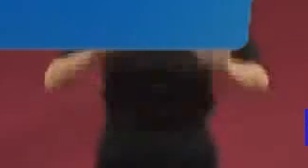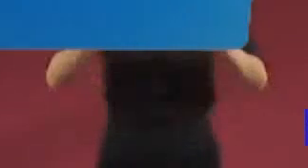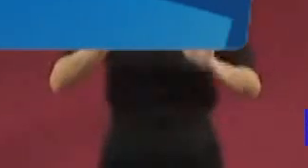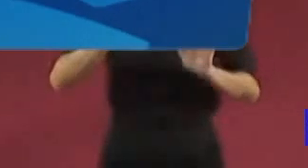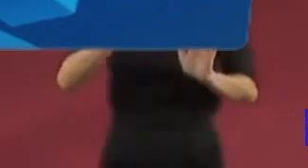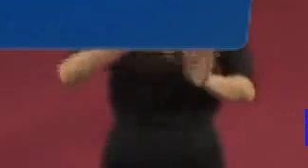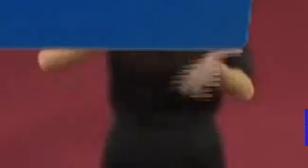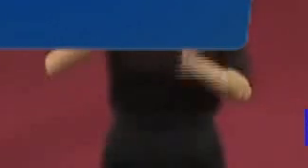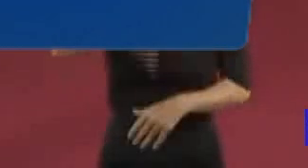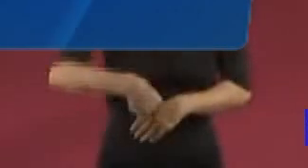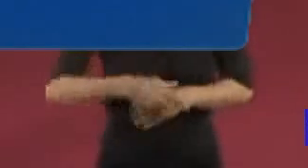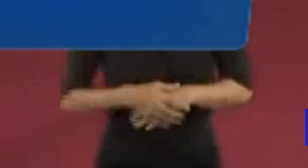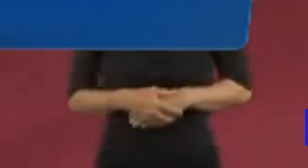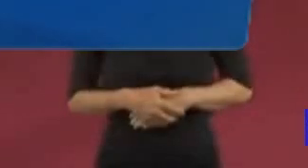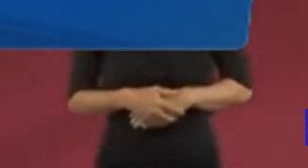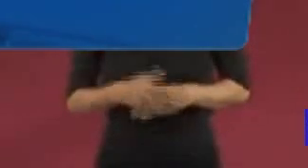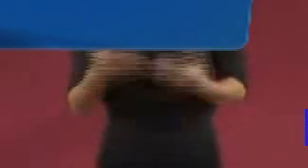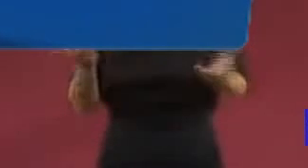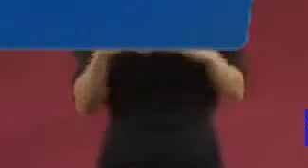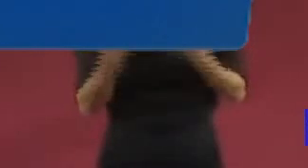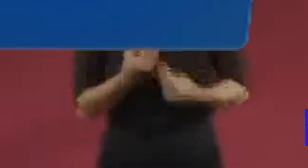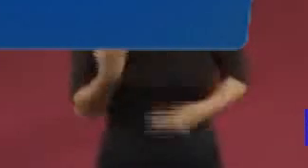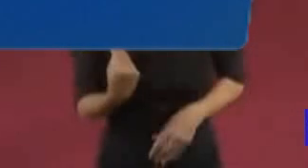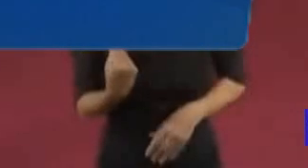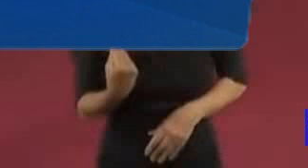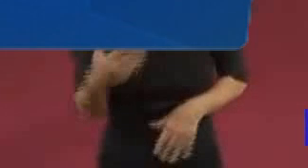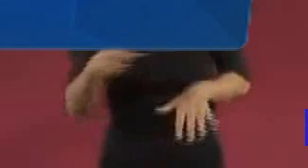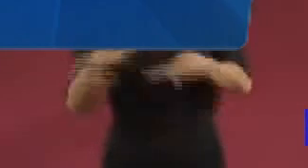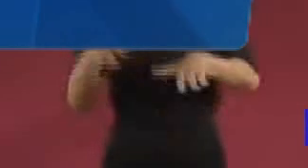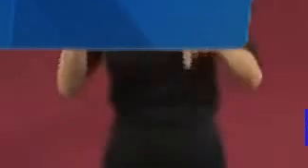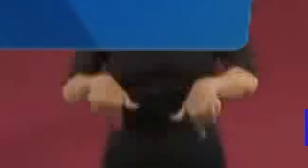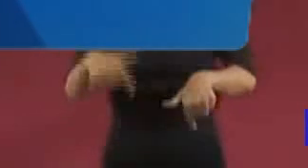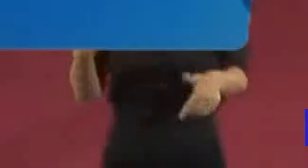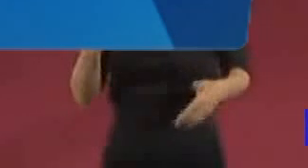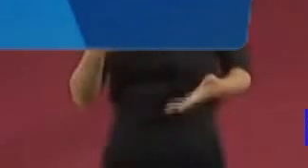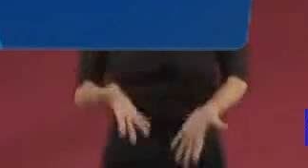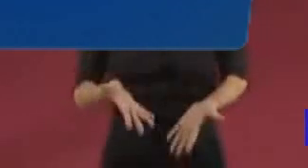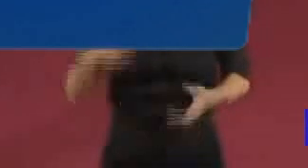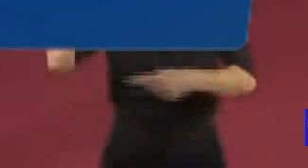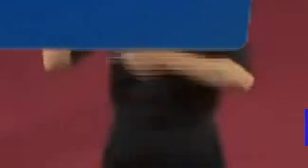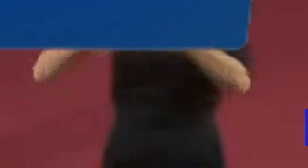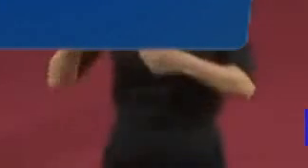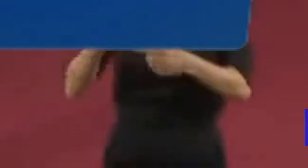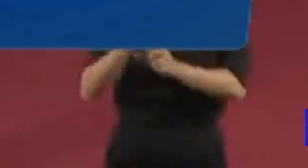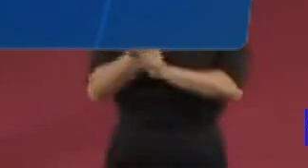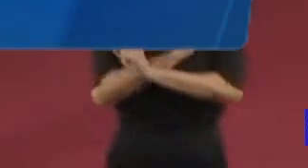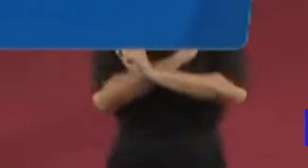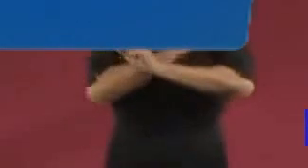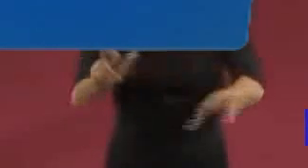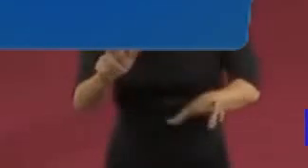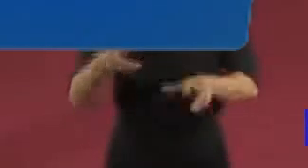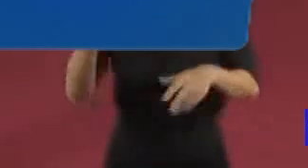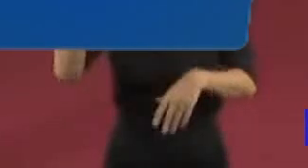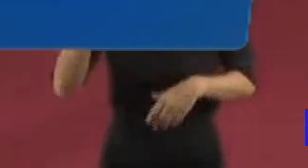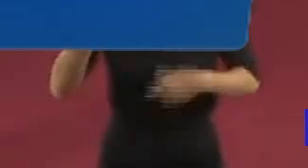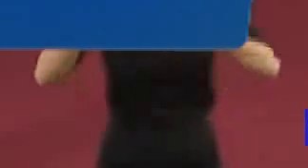recomposición de los salarios el el actual presidente planteó que esto debe definirse en paritarias libres así que me parece que eso